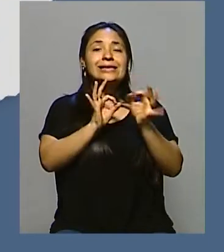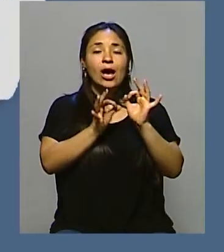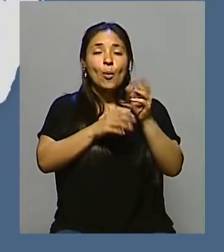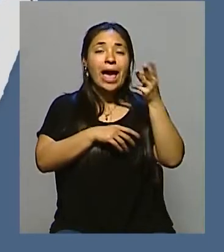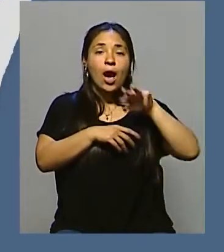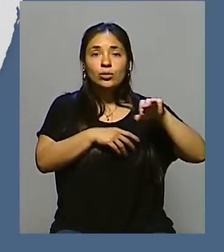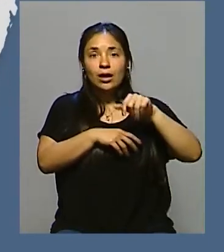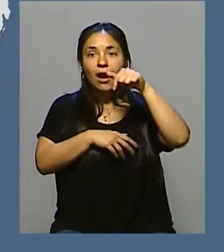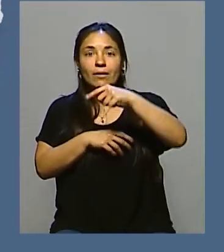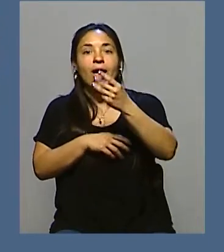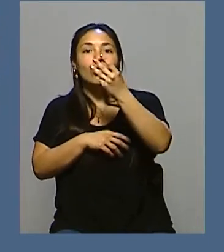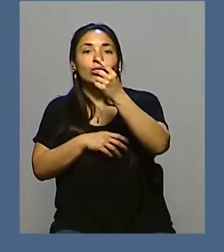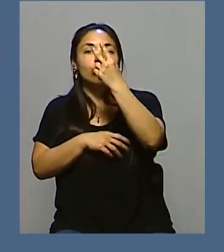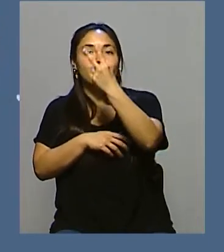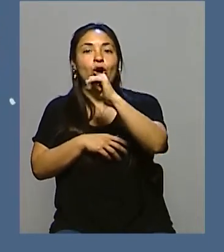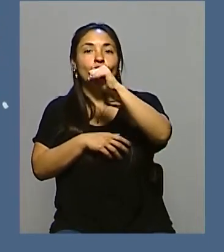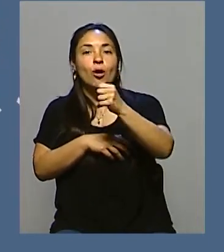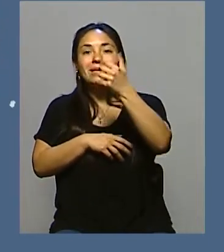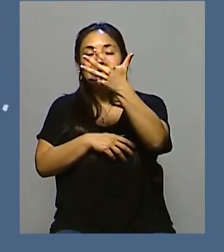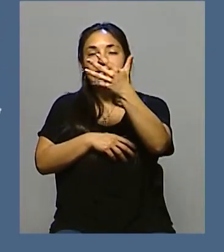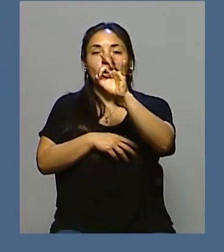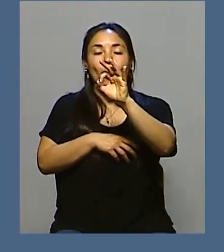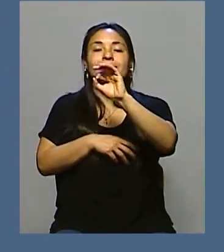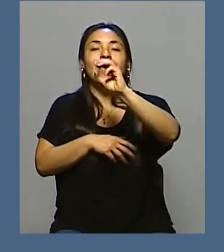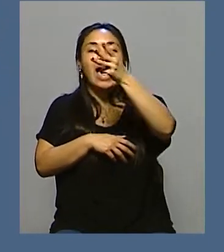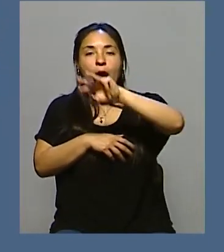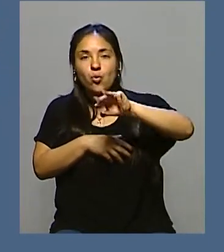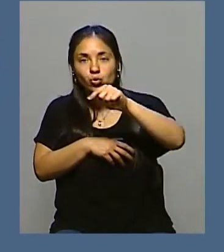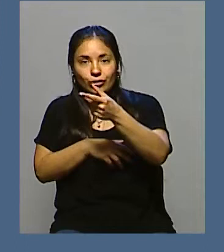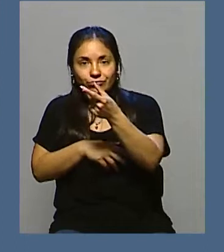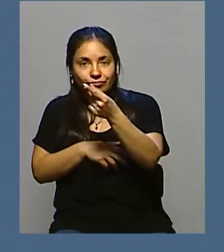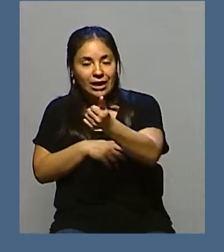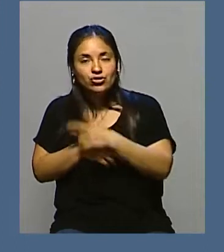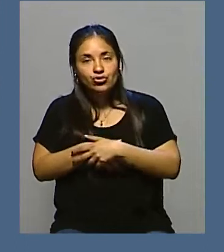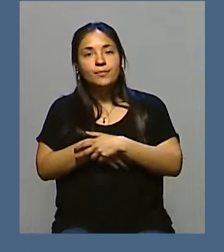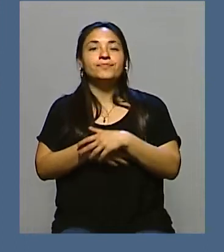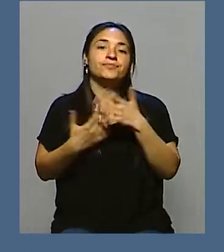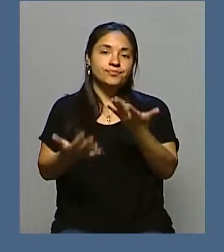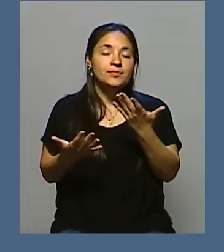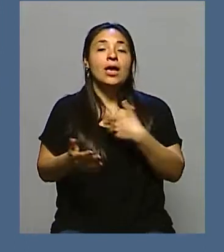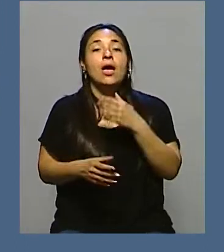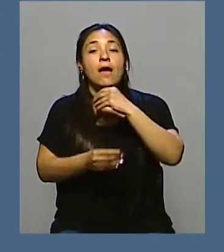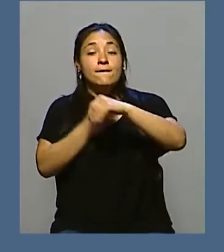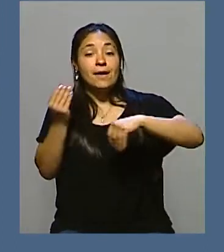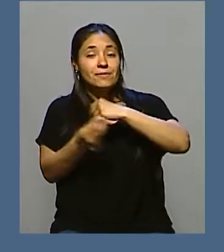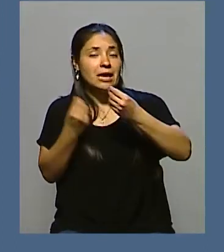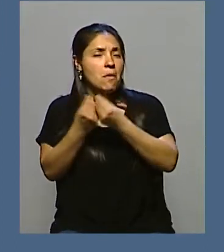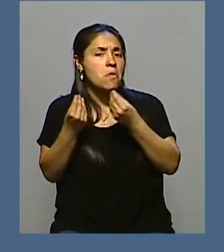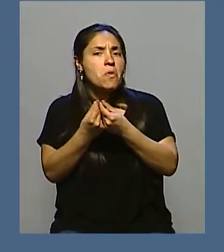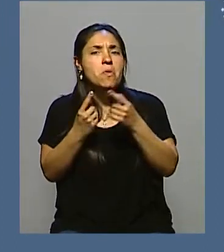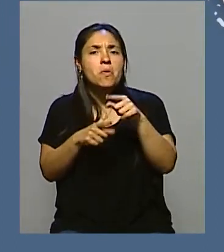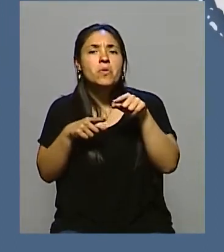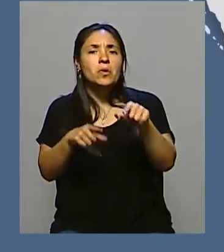sale 2,50 €. Claro. Y esto explica por qué muchas familias, vuelvo a repetirle, también de la clase media,